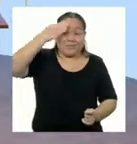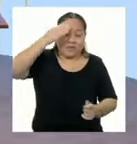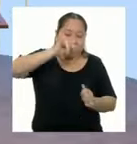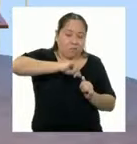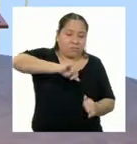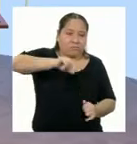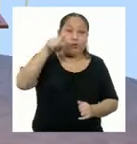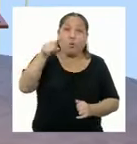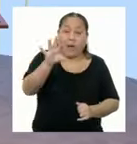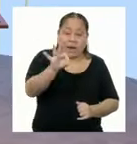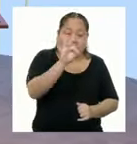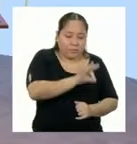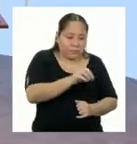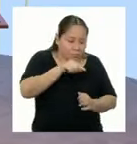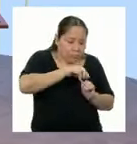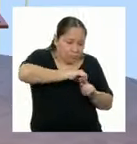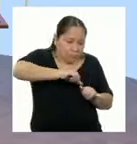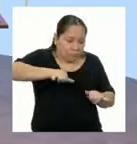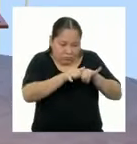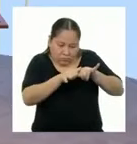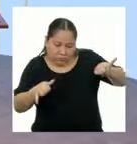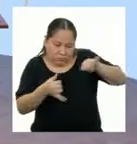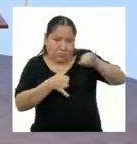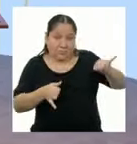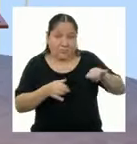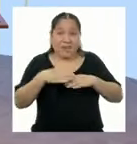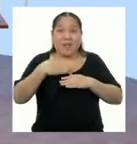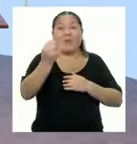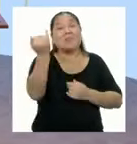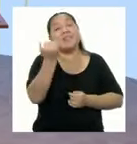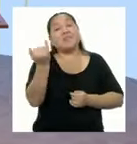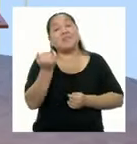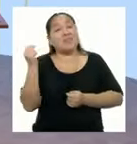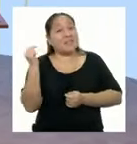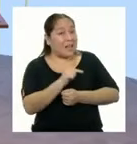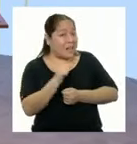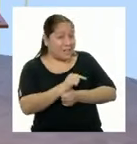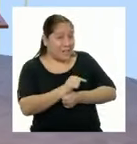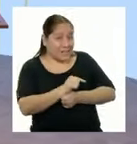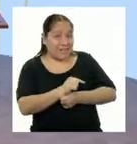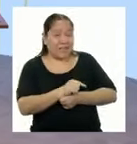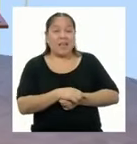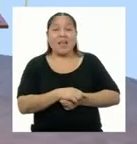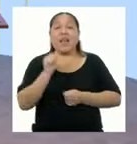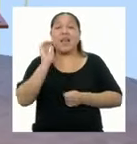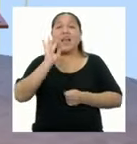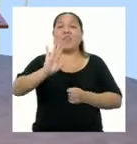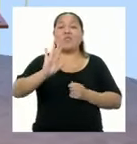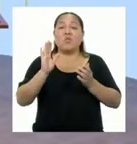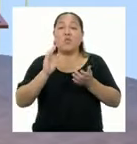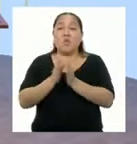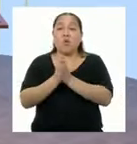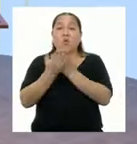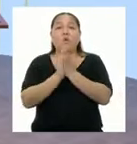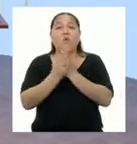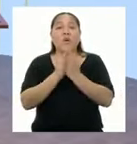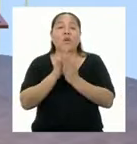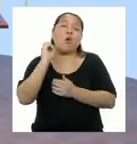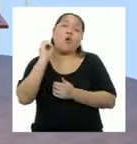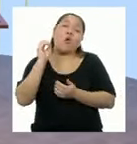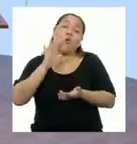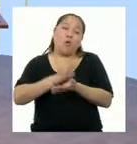hayan elegido y luego dibujen ese mismo objeto en su cuaderno u